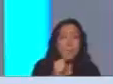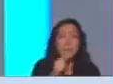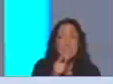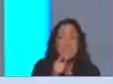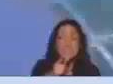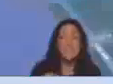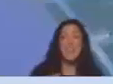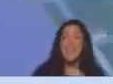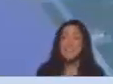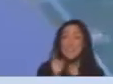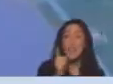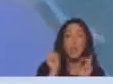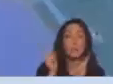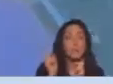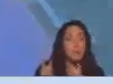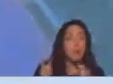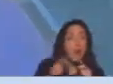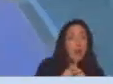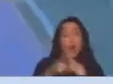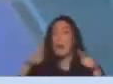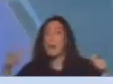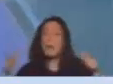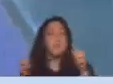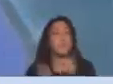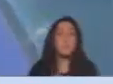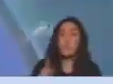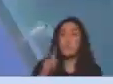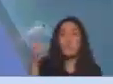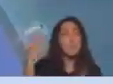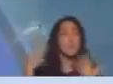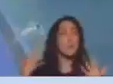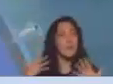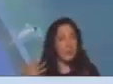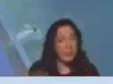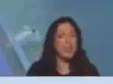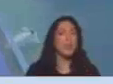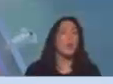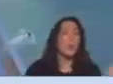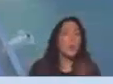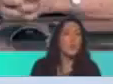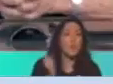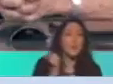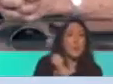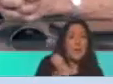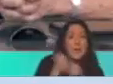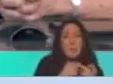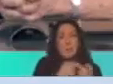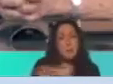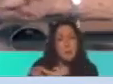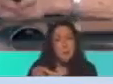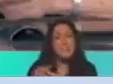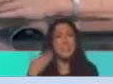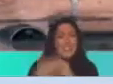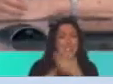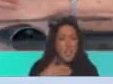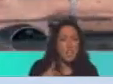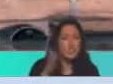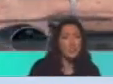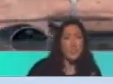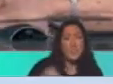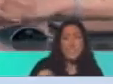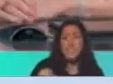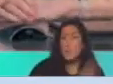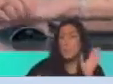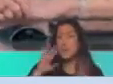Nacional de energía atómica que trabajan en conjunto para desarrollar esto que es realmente lo